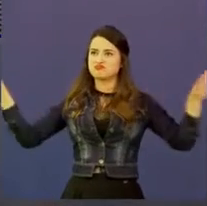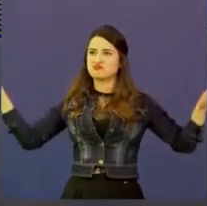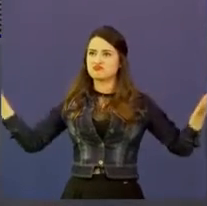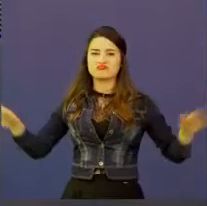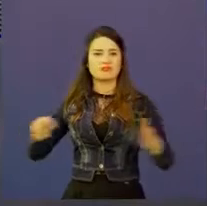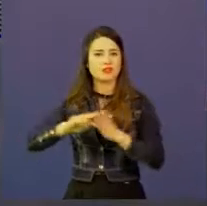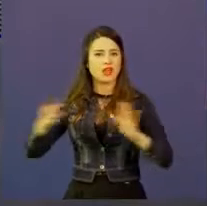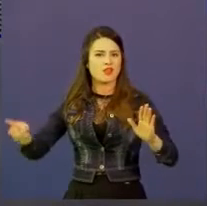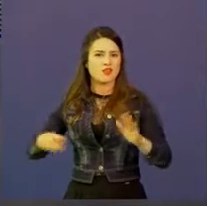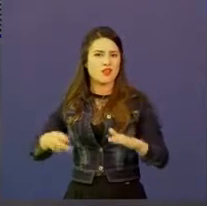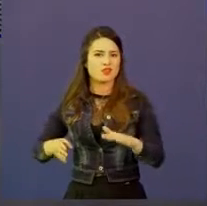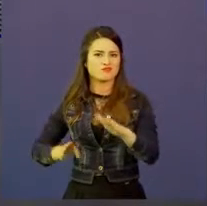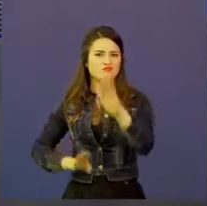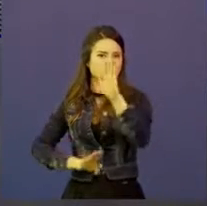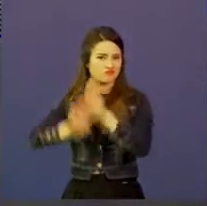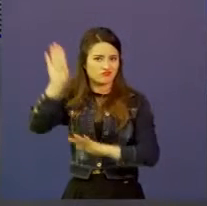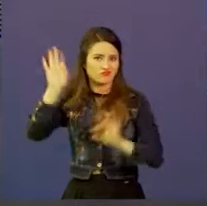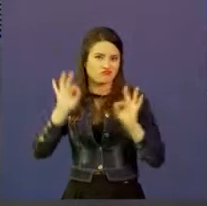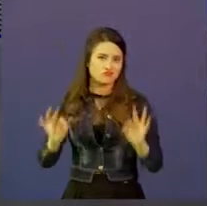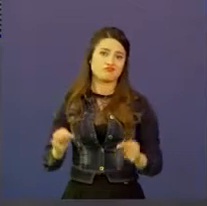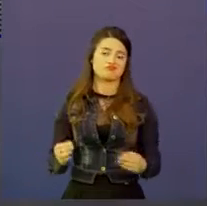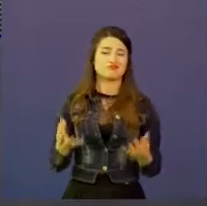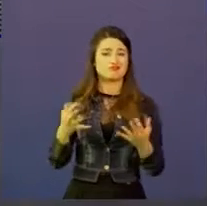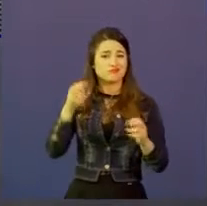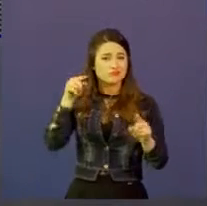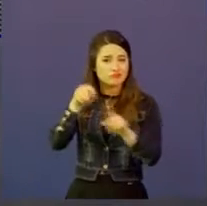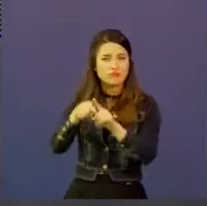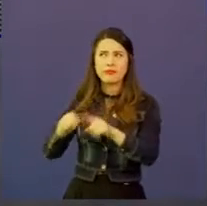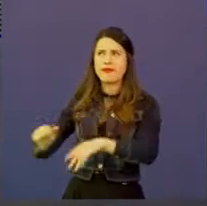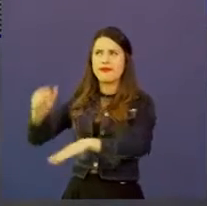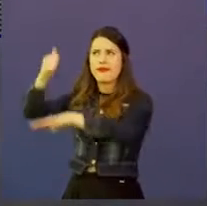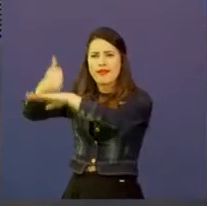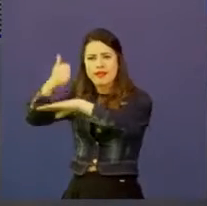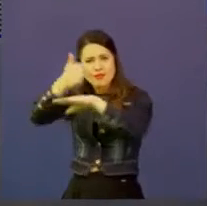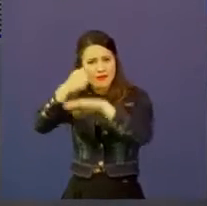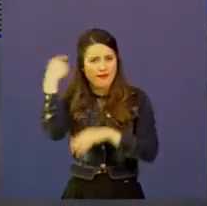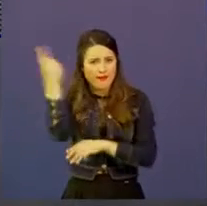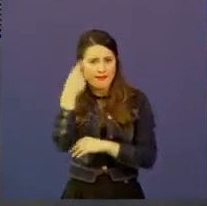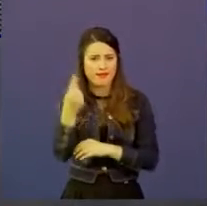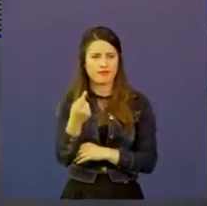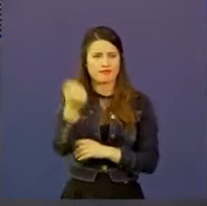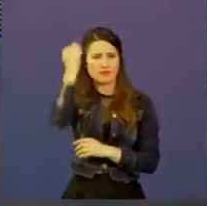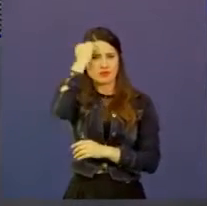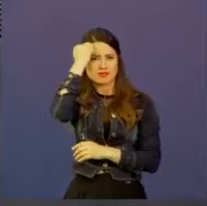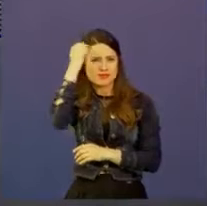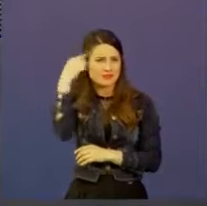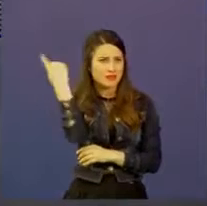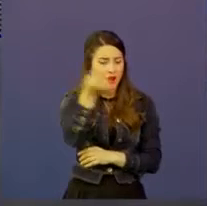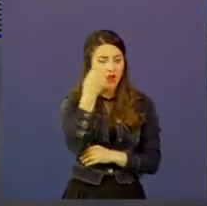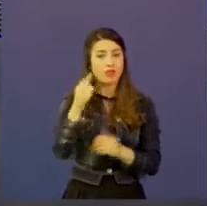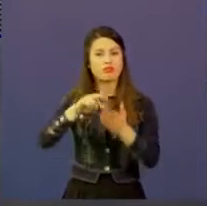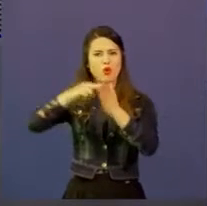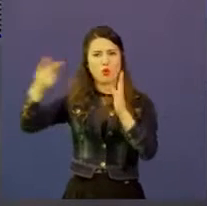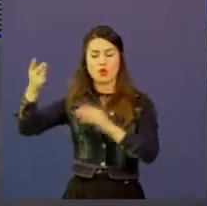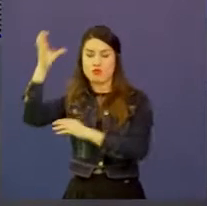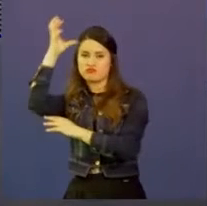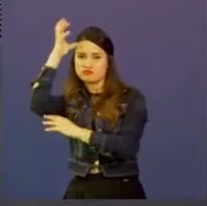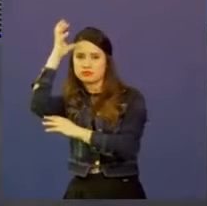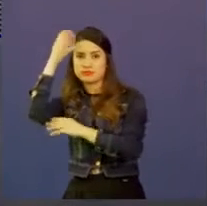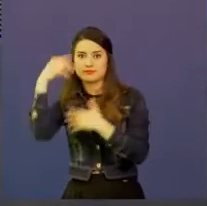importantes en las escuelas. Que rectores, que docentes sepan de tecnología es súper importante, pero que los padres de